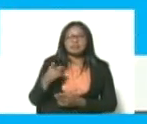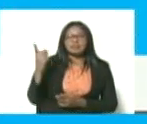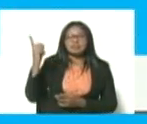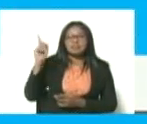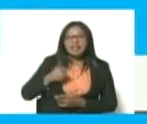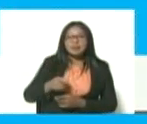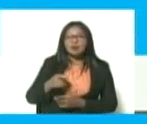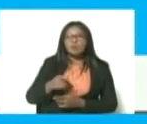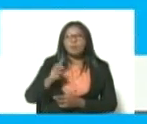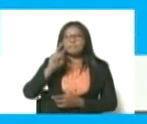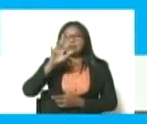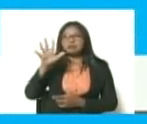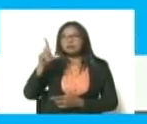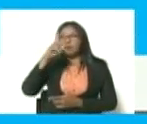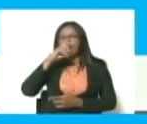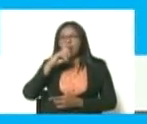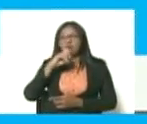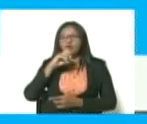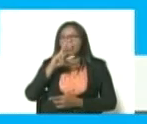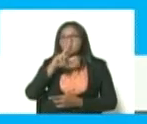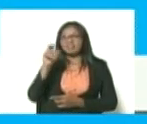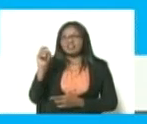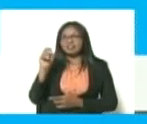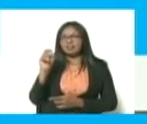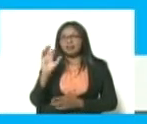nacido. 30.